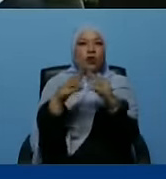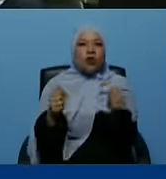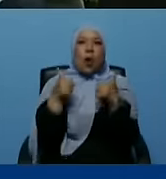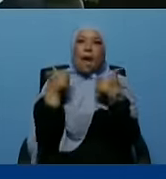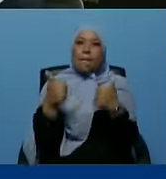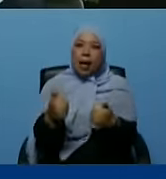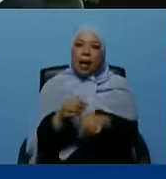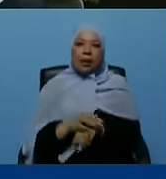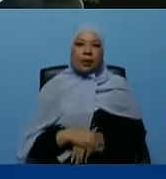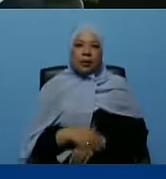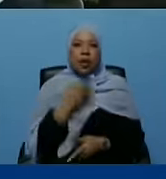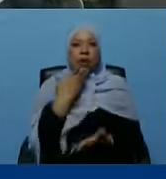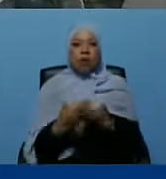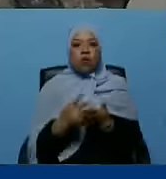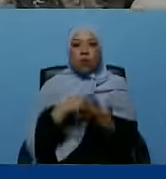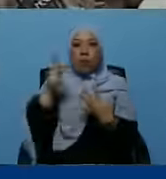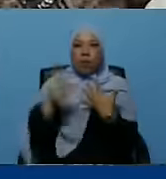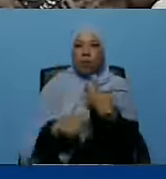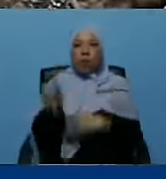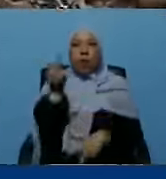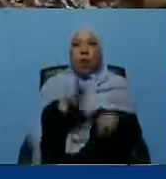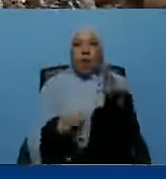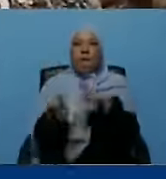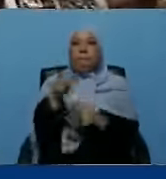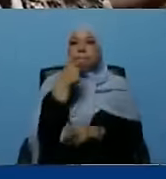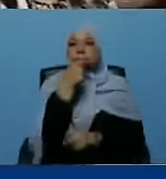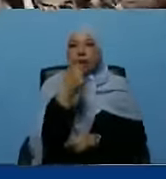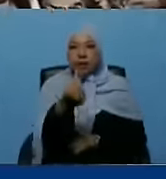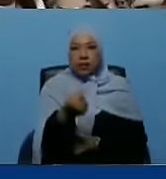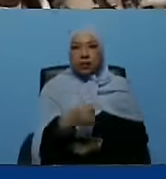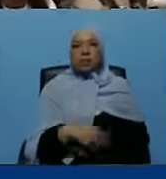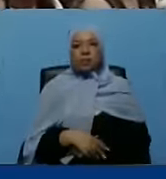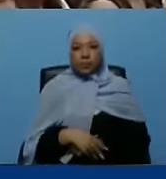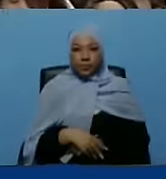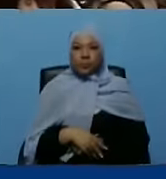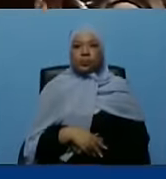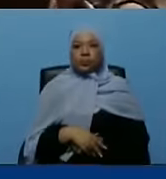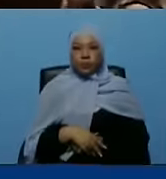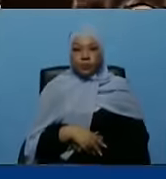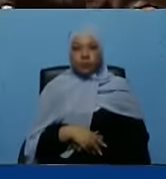para gracias. Que el programa Exporta Fácil siga